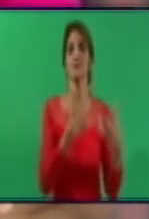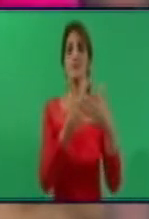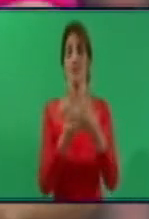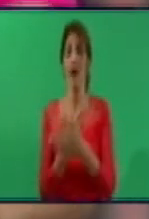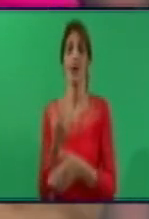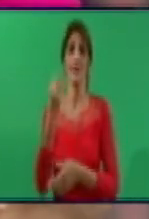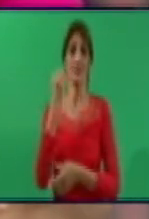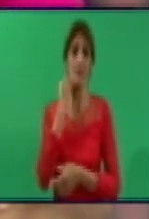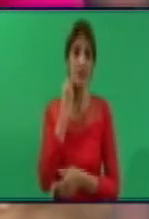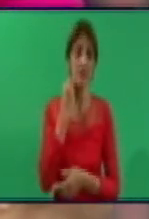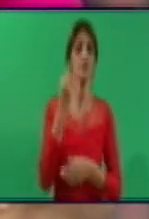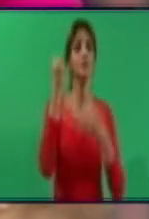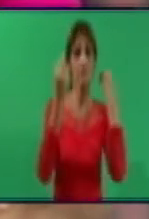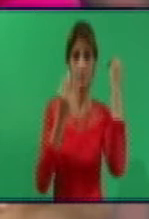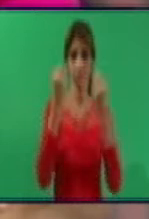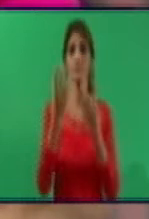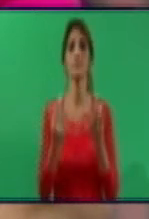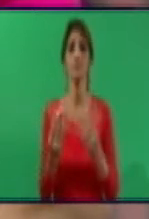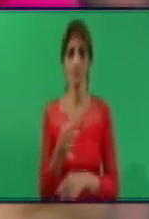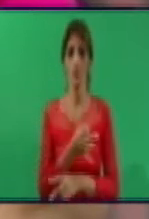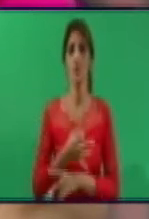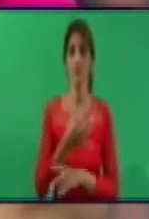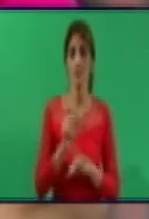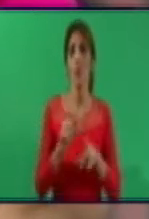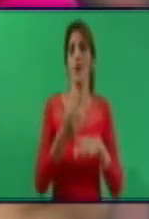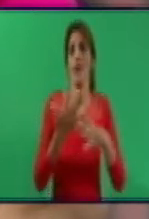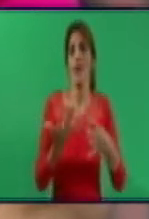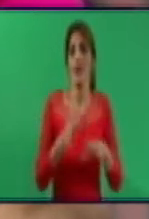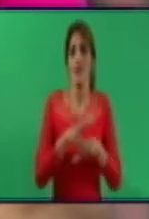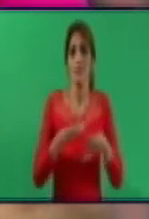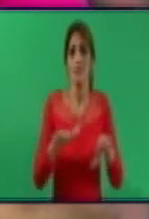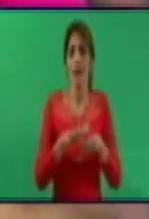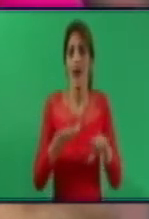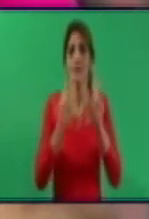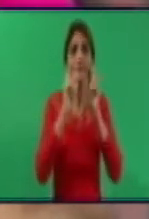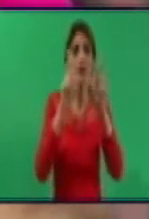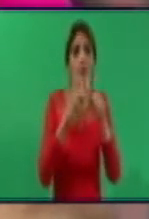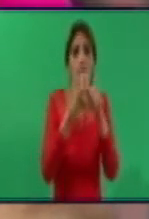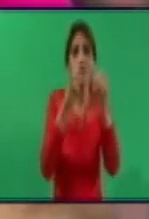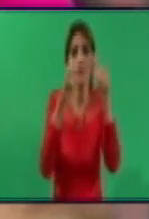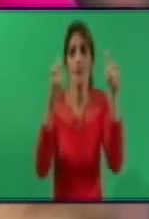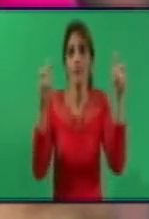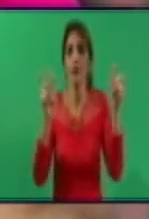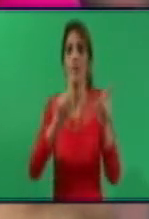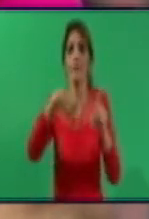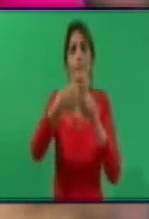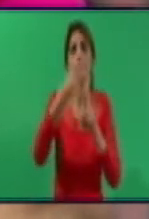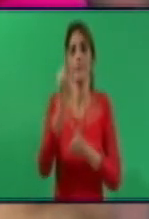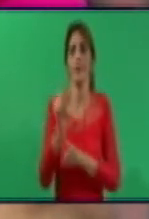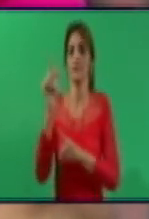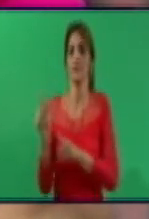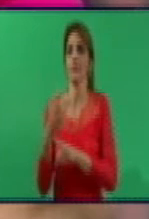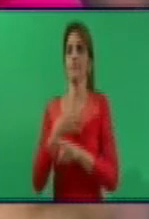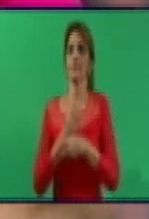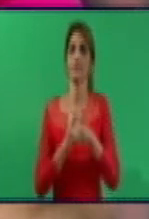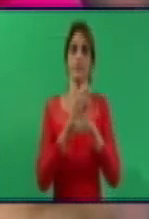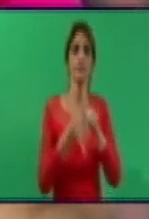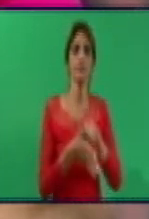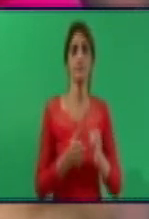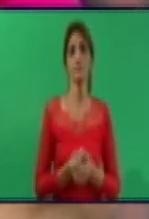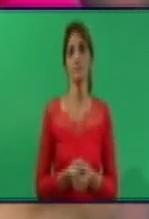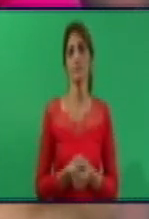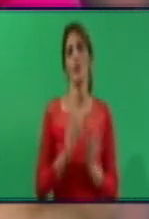Manzanillo, que ya también van con un determinado incremento del número de casos. El llamado, como